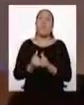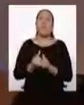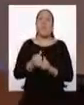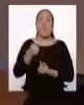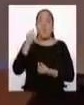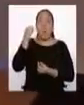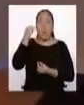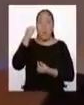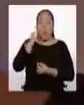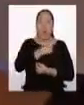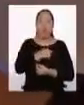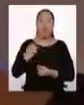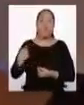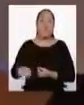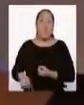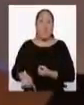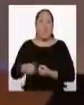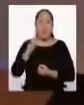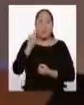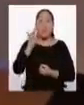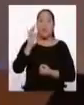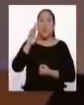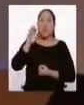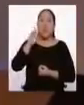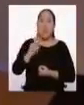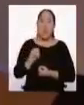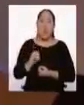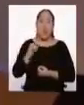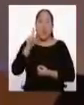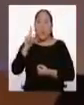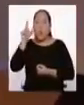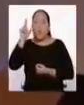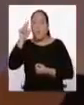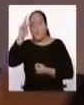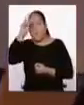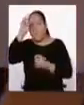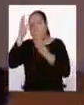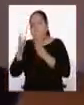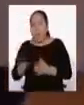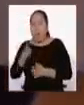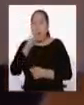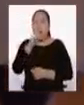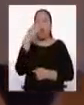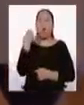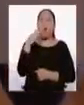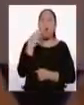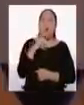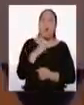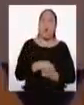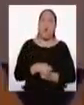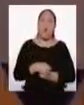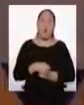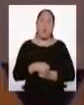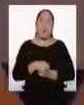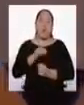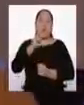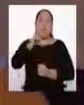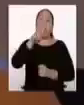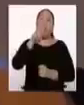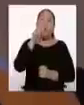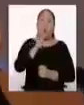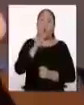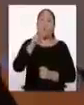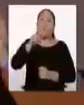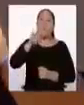un turco, un vietnamita, 2 canadienses, un peruano y un colombiano que en 2 meses tenía que aprender a tocar música peruana sin ni siquiera saber que yo iba